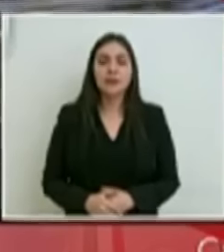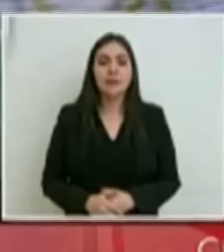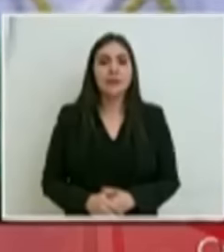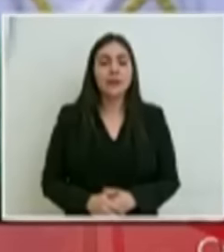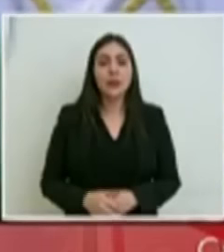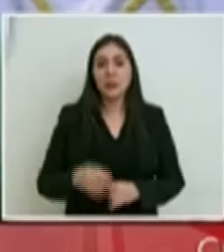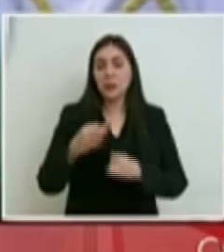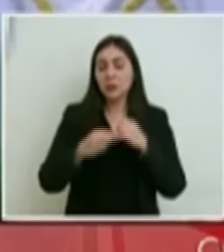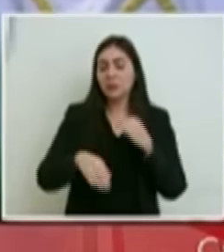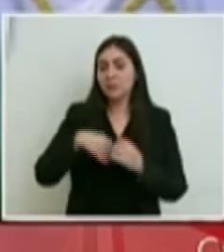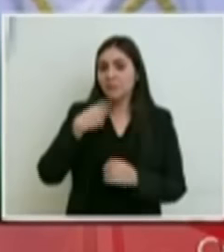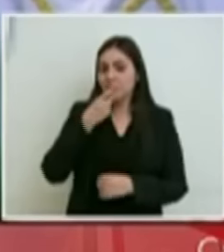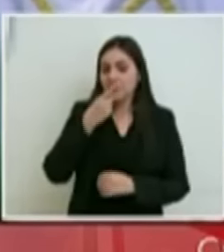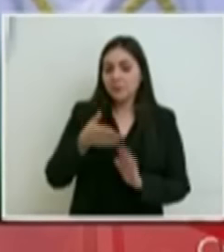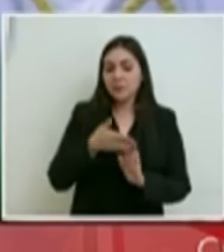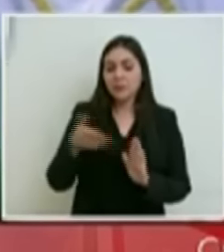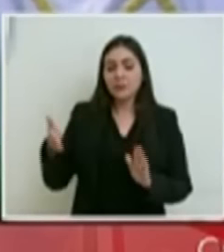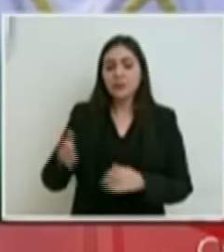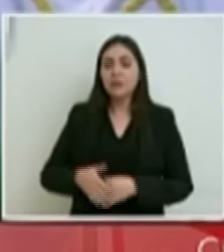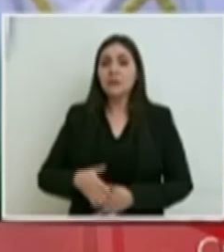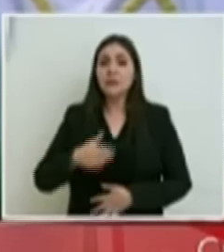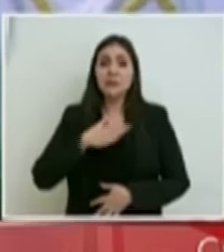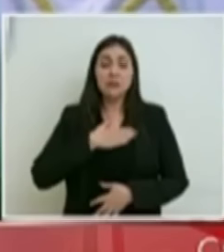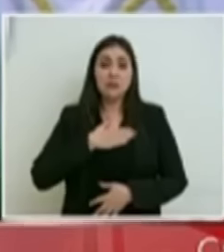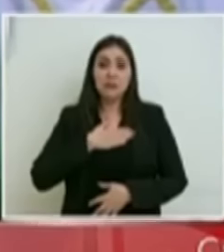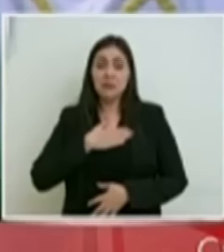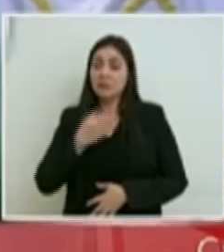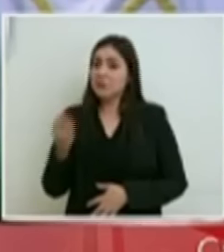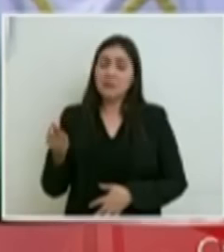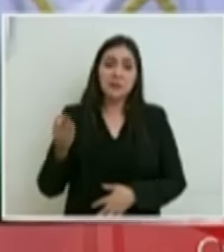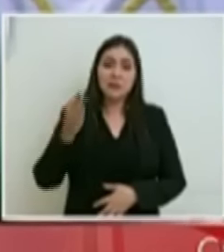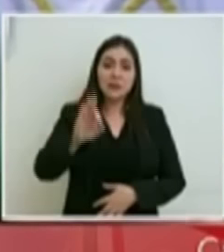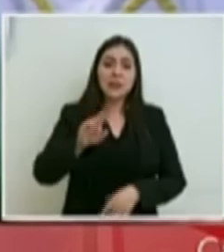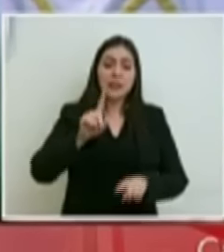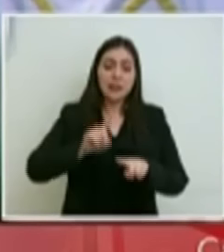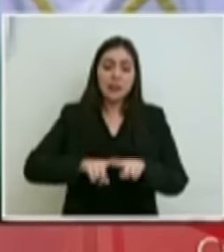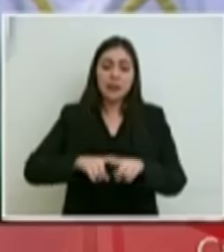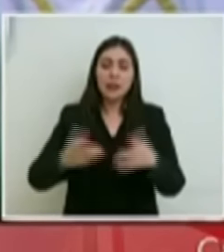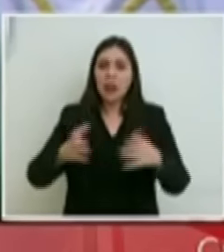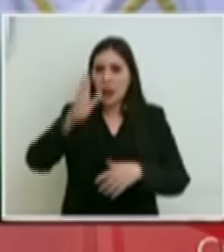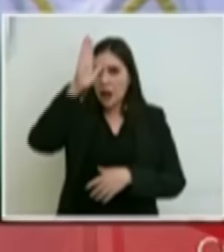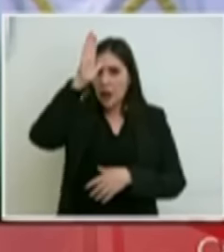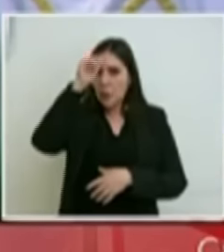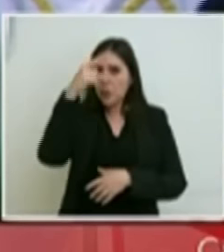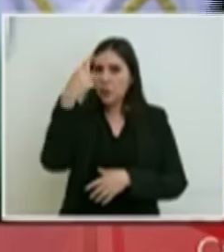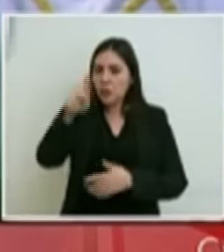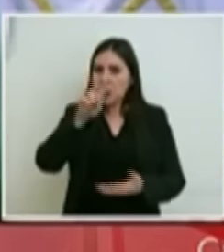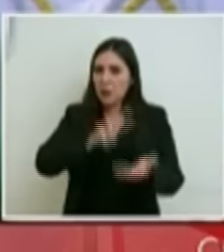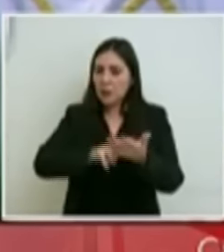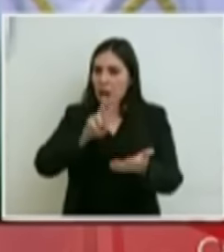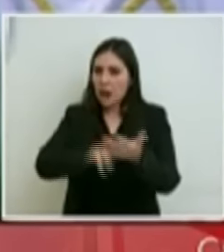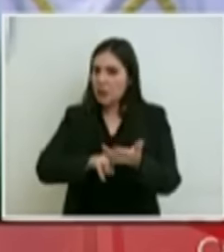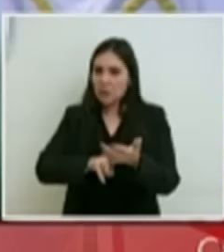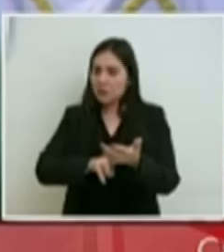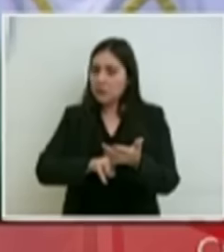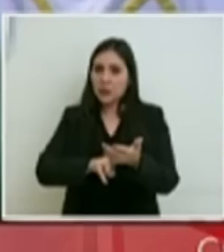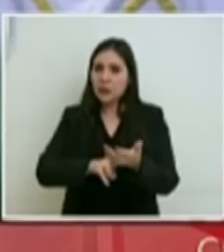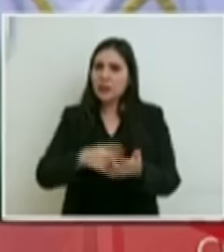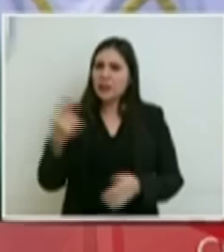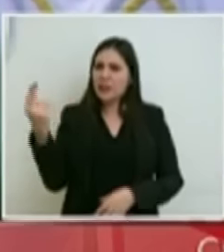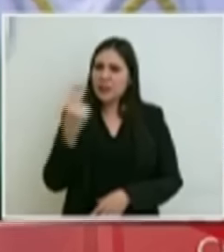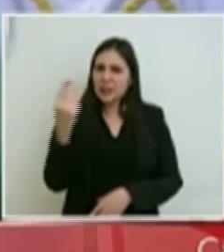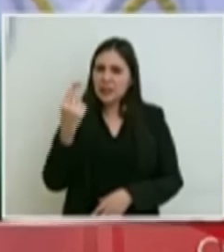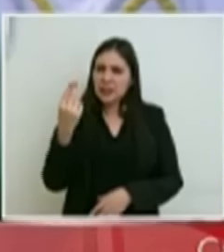Termino con lo siguiente: no traiciona quien actúa de acuerdo con sus principios. Se requiere más